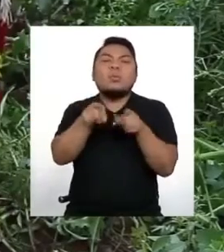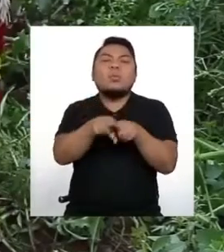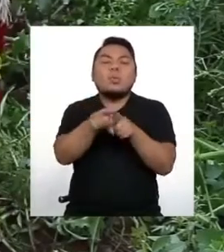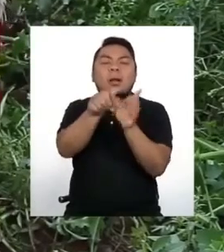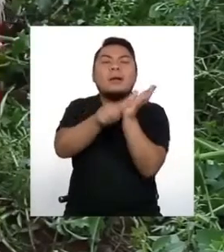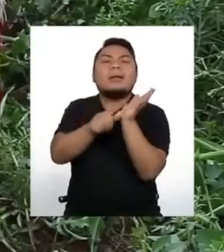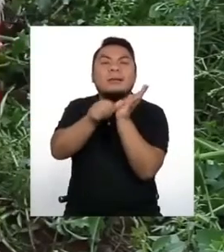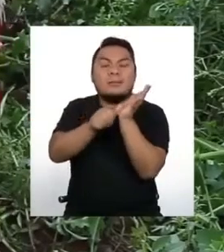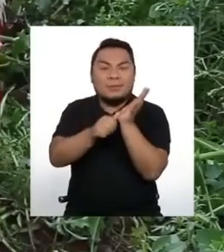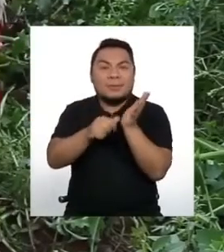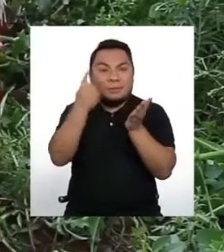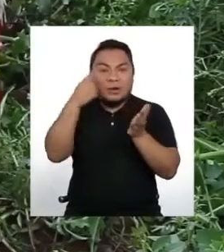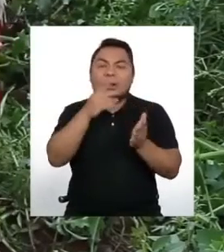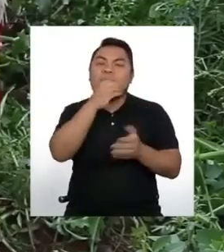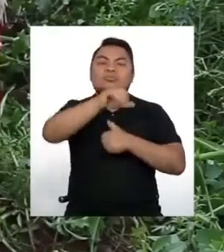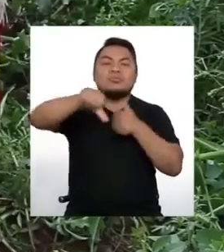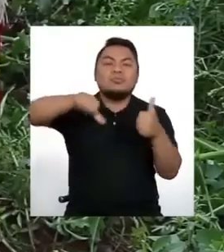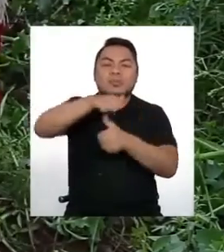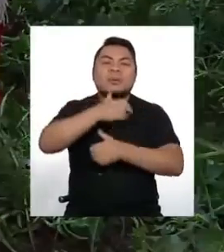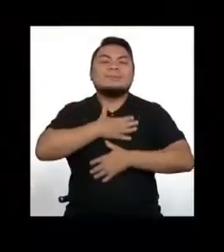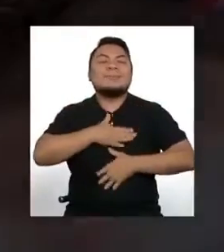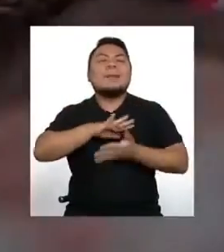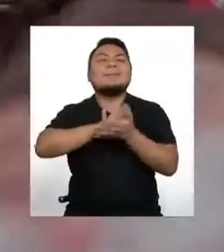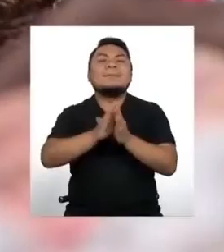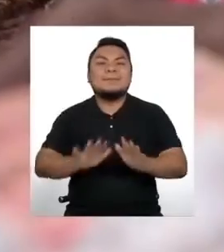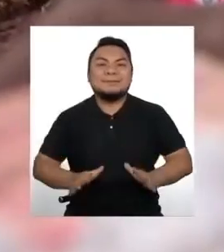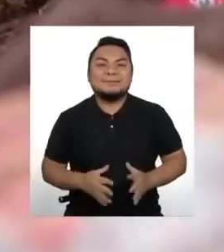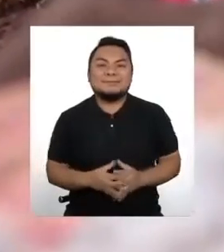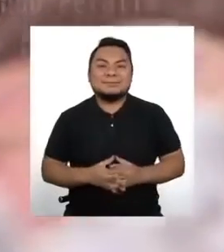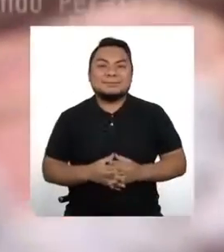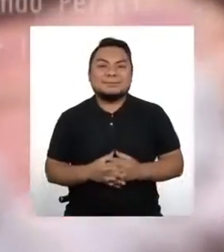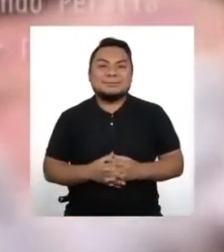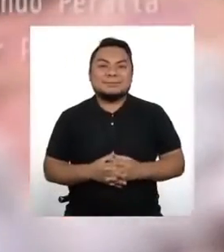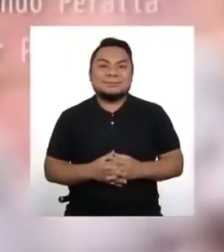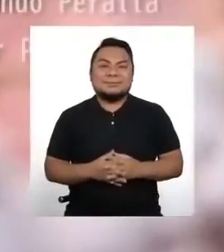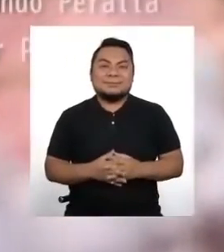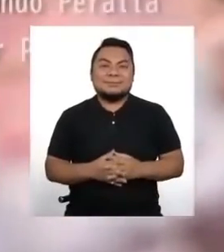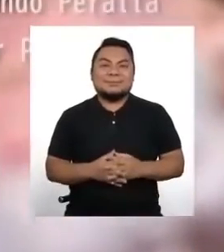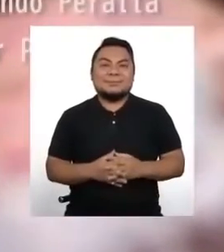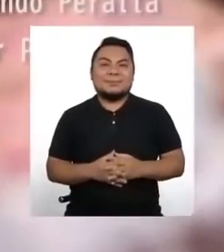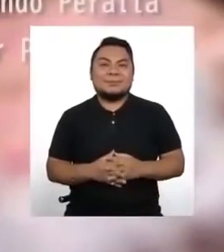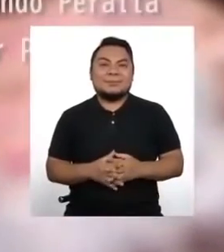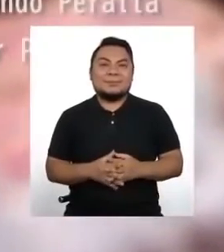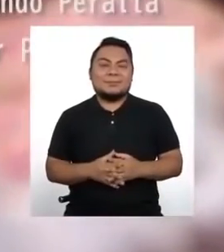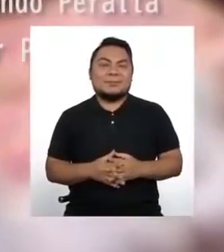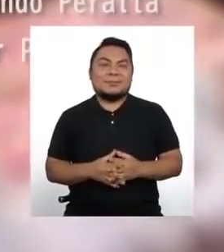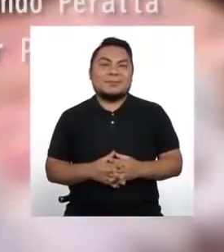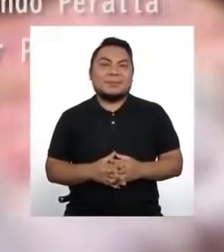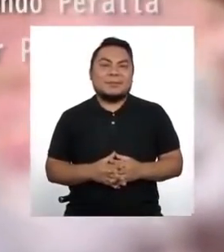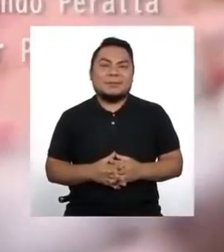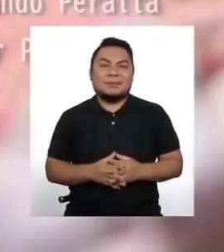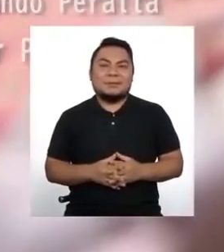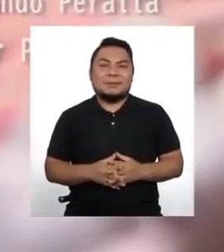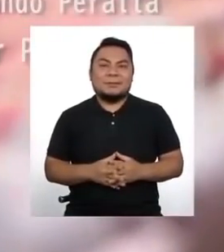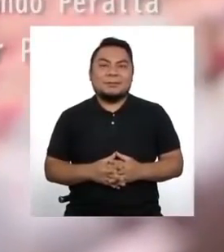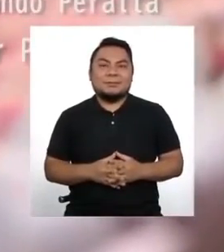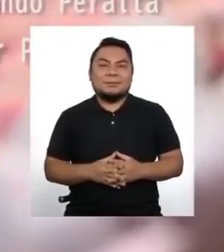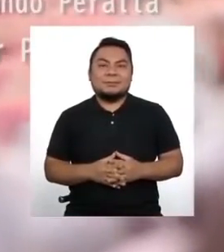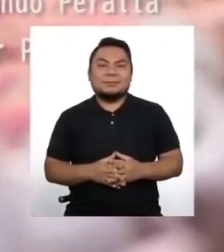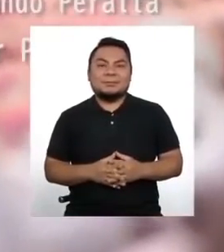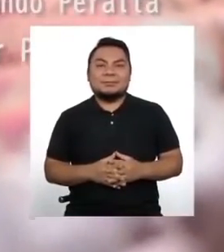presenta discapacidad motora, si aún no logra quedarse parada o parado de forma